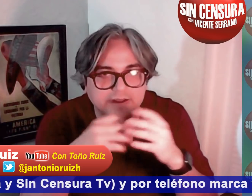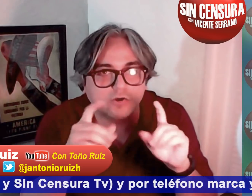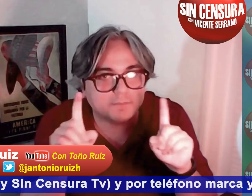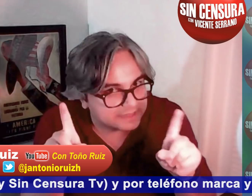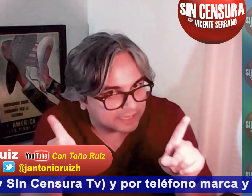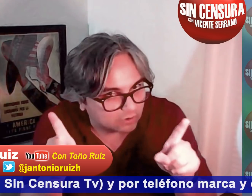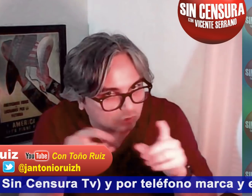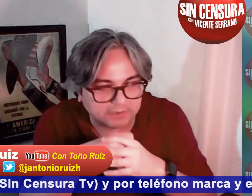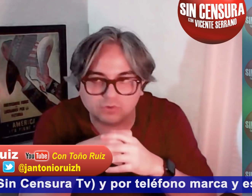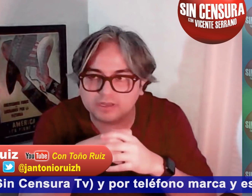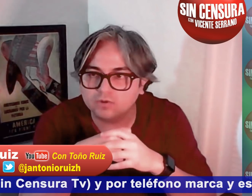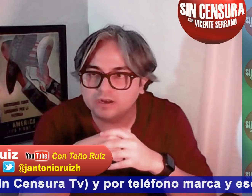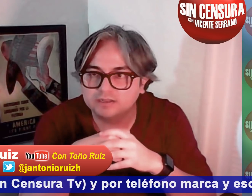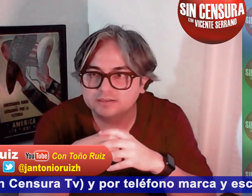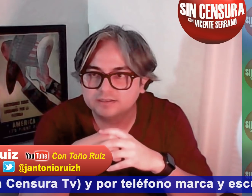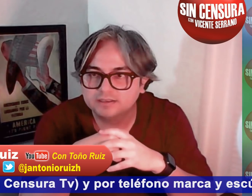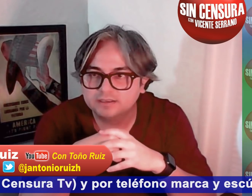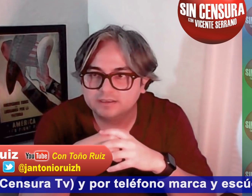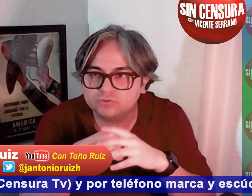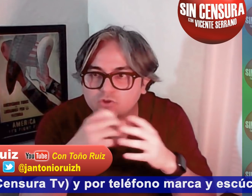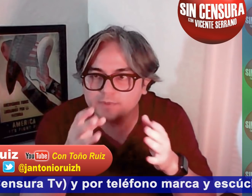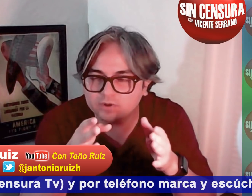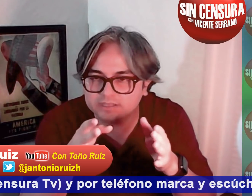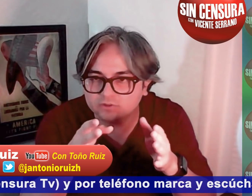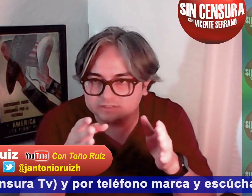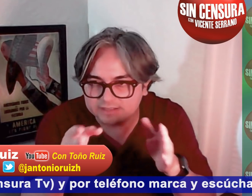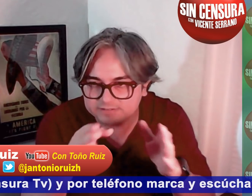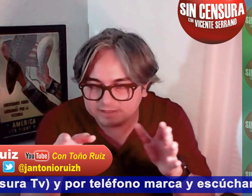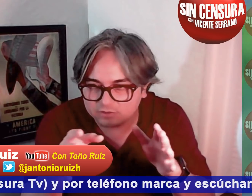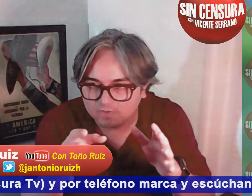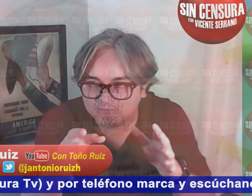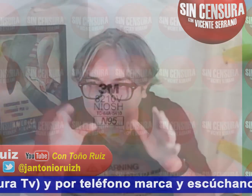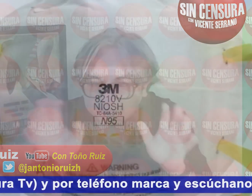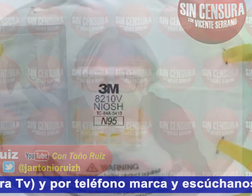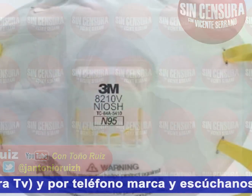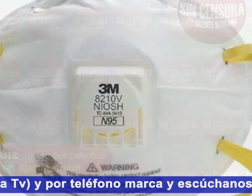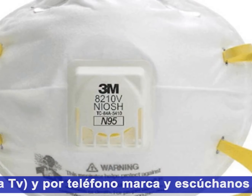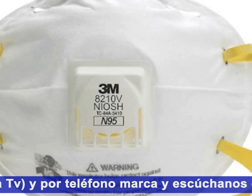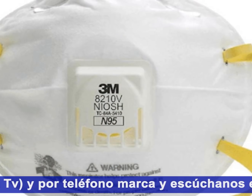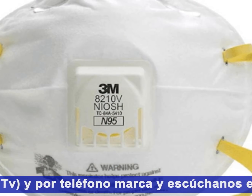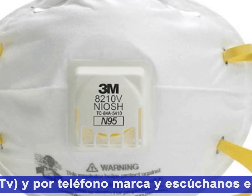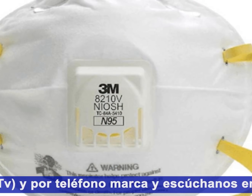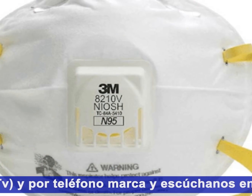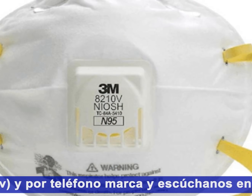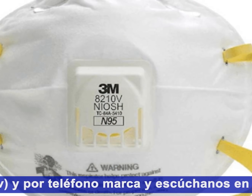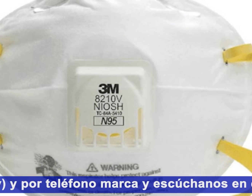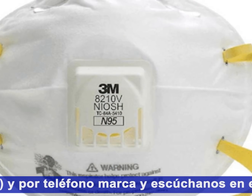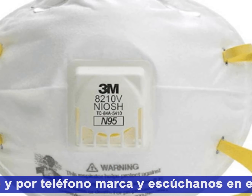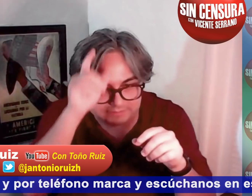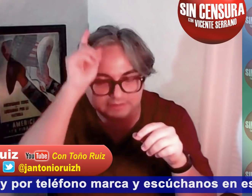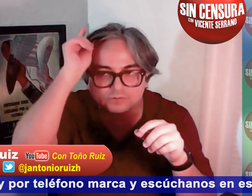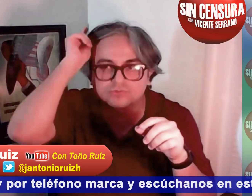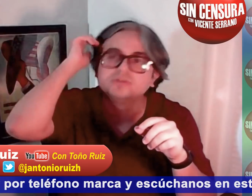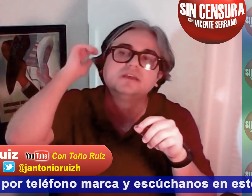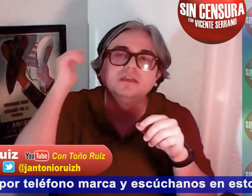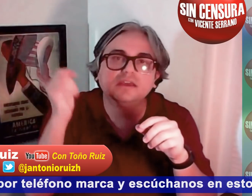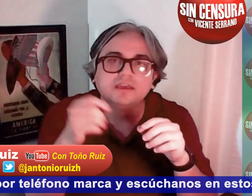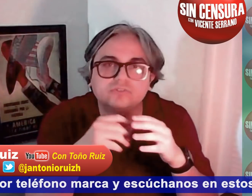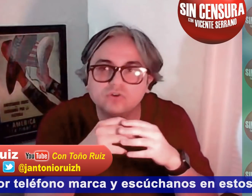Te recomienda no tomar Coca-Cola. Es un gobierno que no te está diciendo deja de comer gansitos, te recomienda no comer